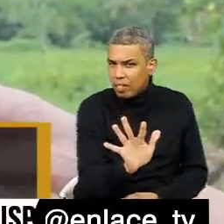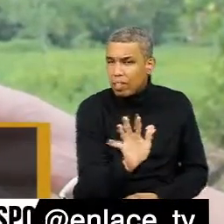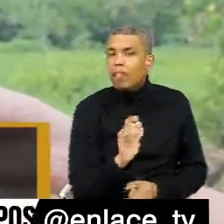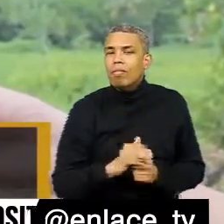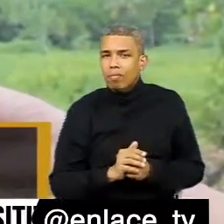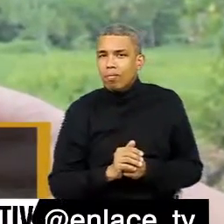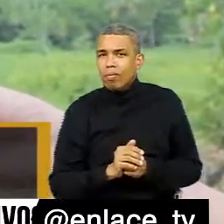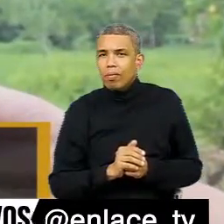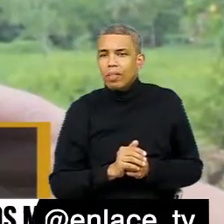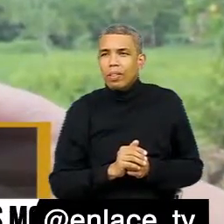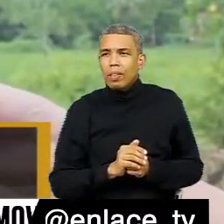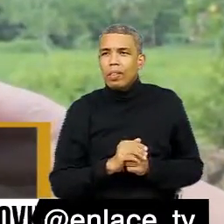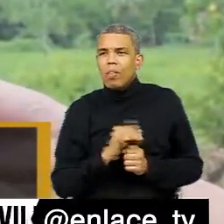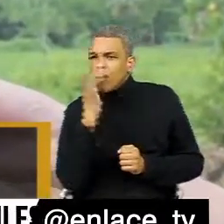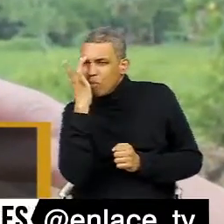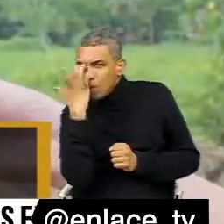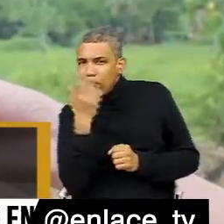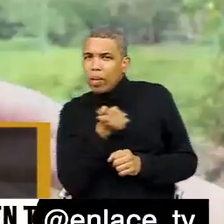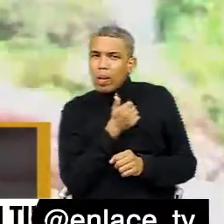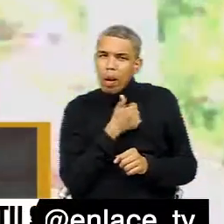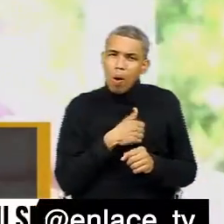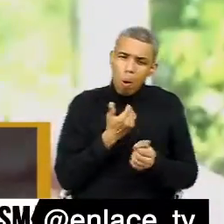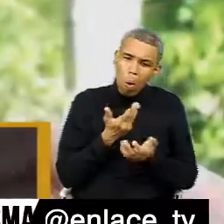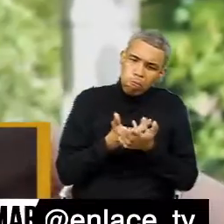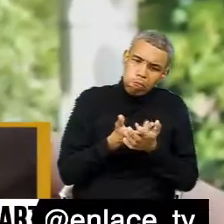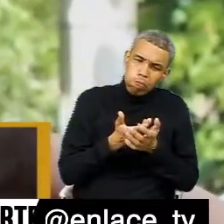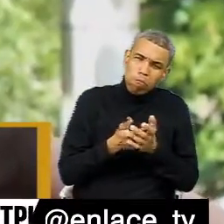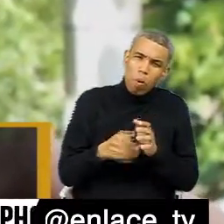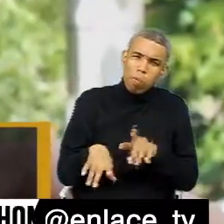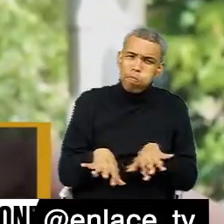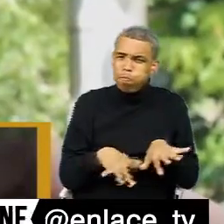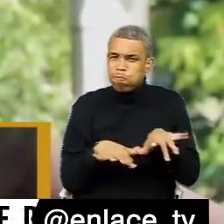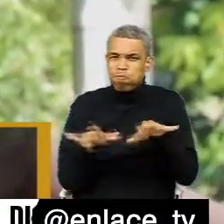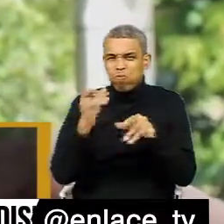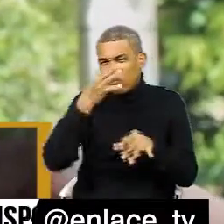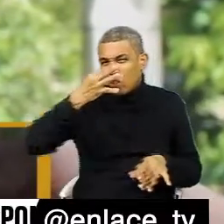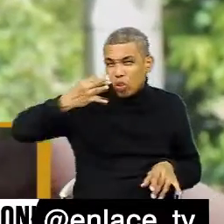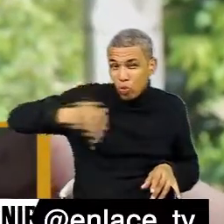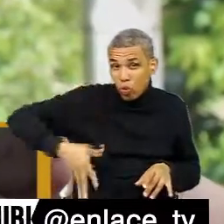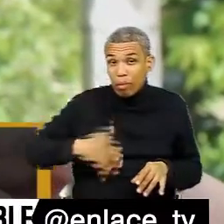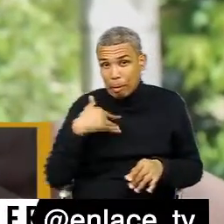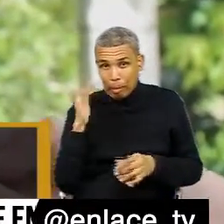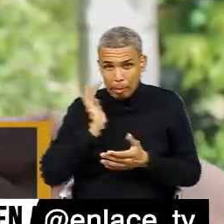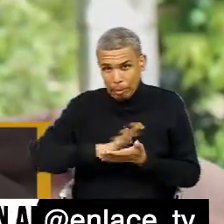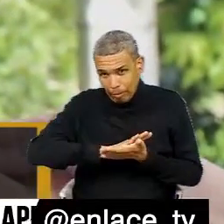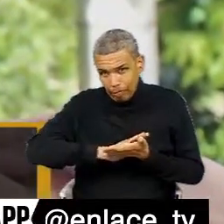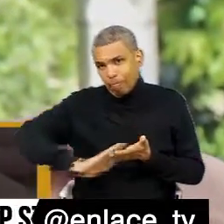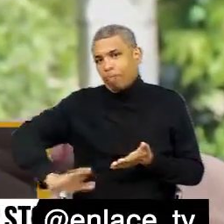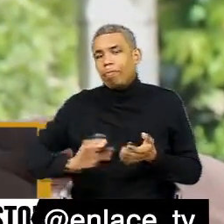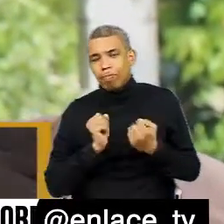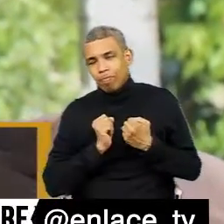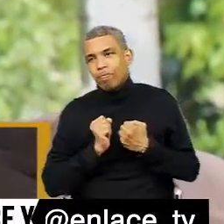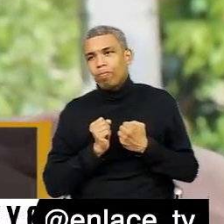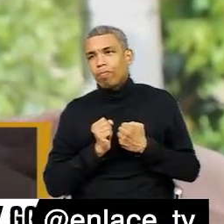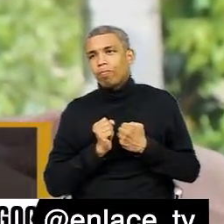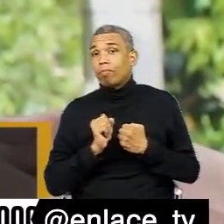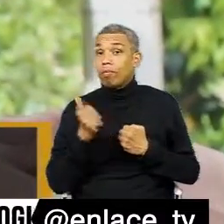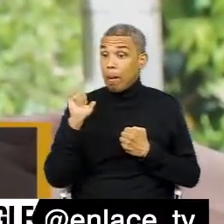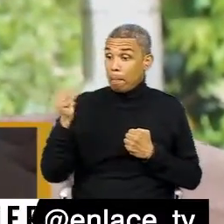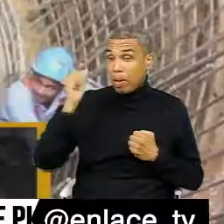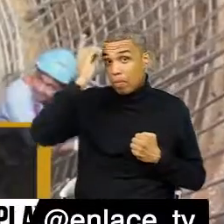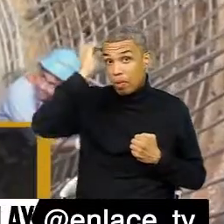los humedales aledaños de nuestra ciudad. Bueno, pues muy contento con la visita que hace el señor alcalde en nuestro sector. Me gusta que el personal te